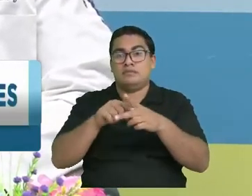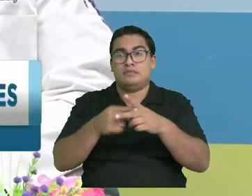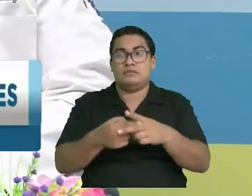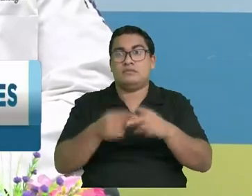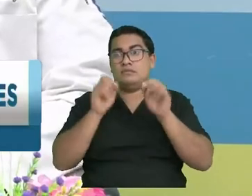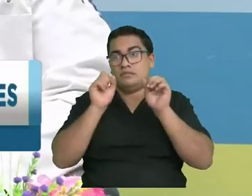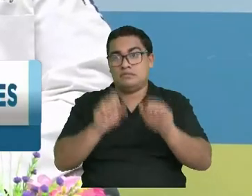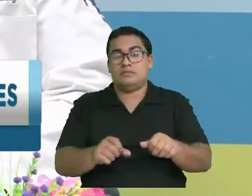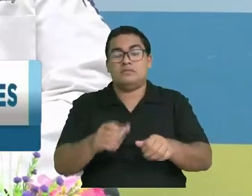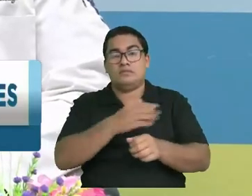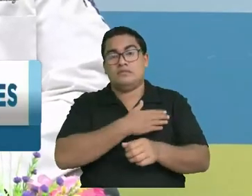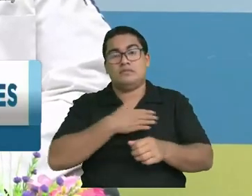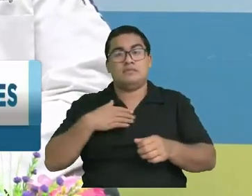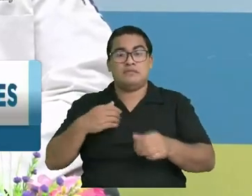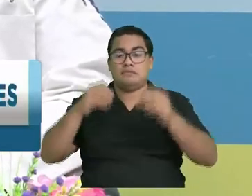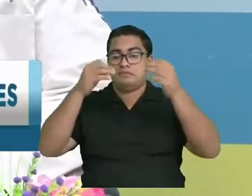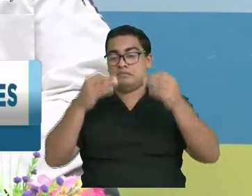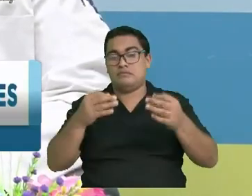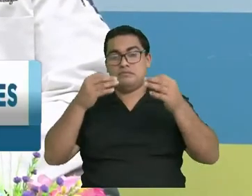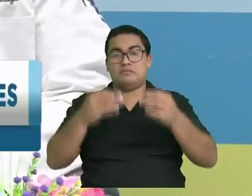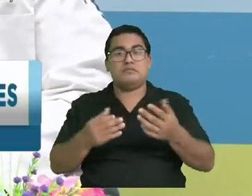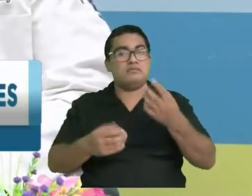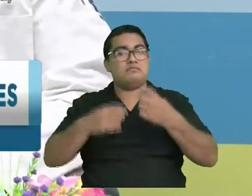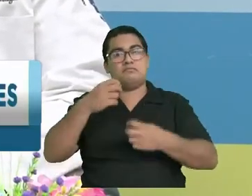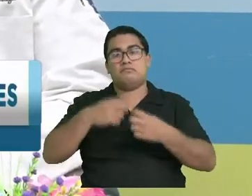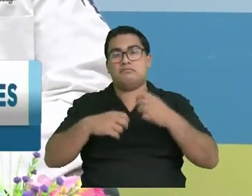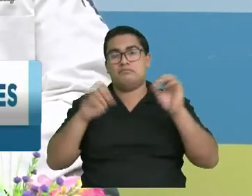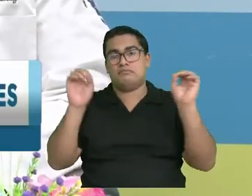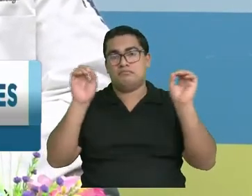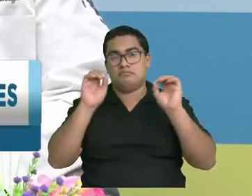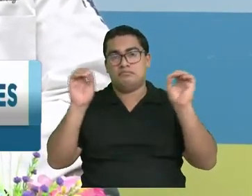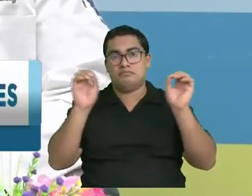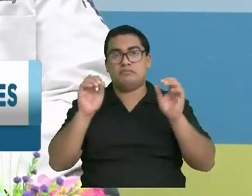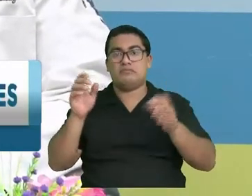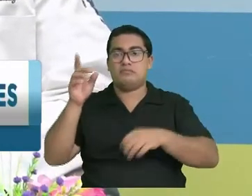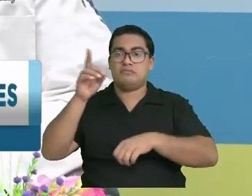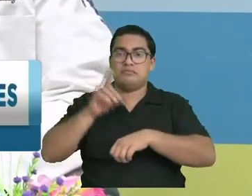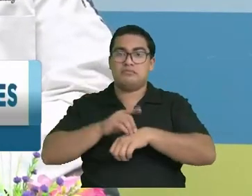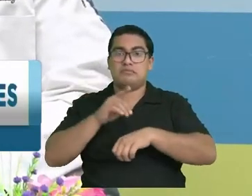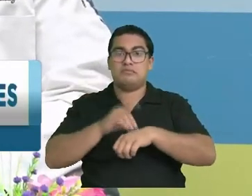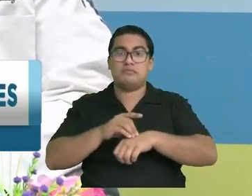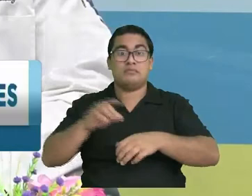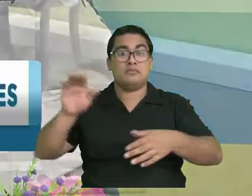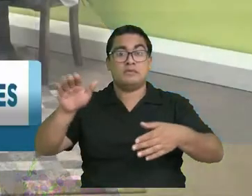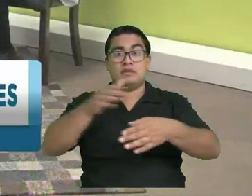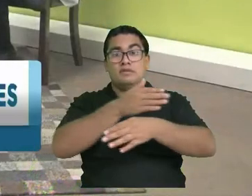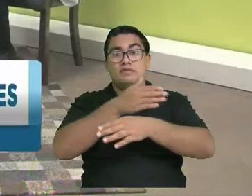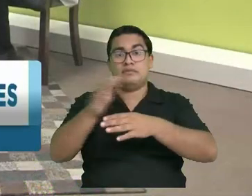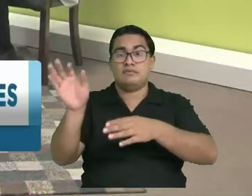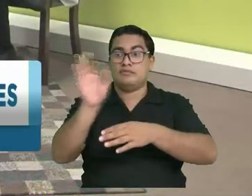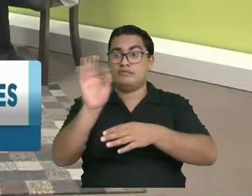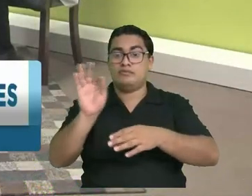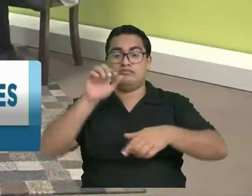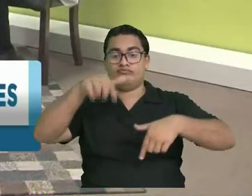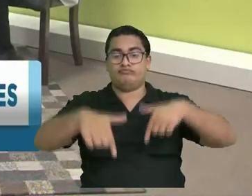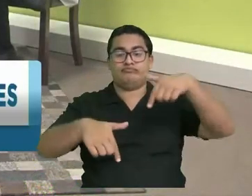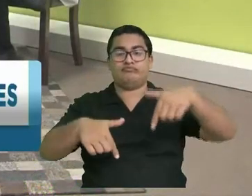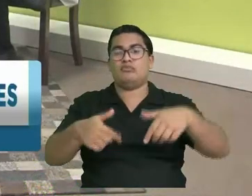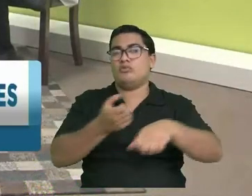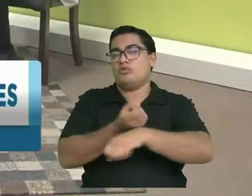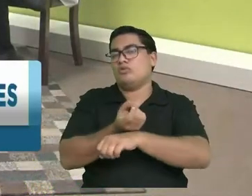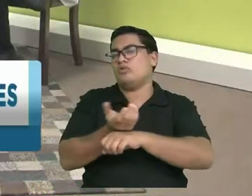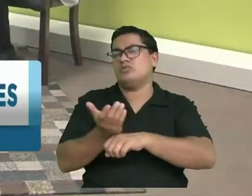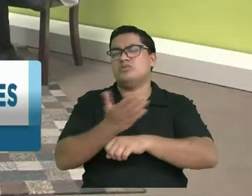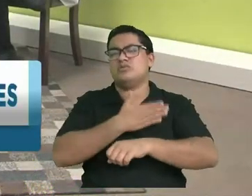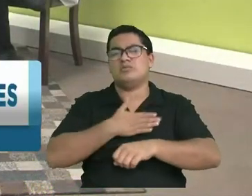una mejor evolución y no tener esos problemas sin necesidad. Doctor, como hay diferentes tipos de tacones, ¿cuál es usted que recomienda mejor?